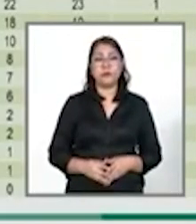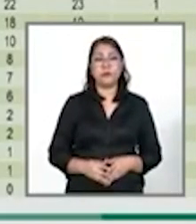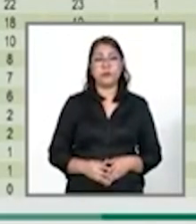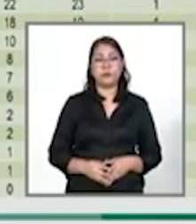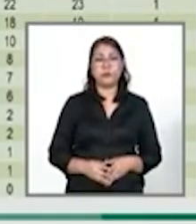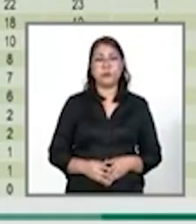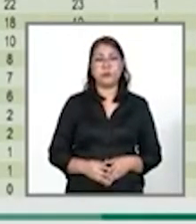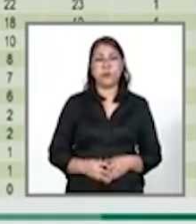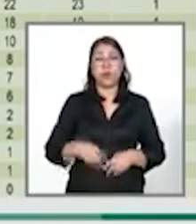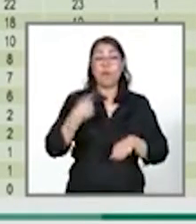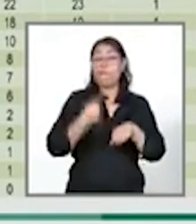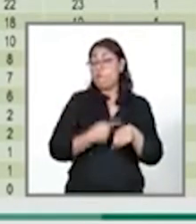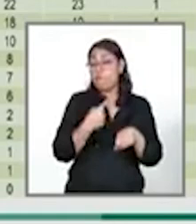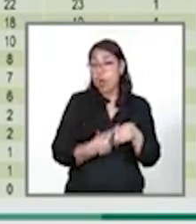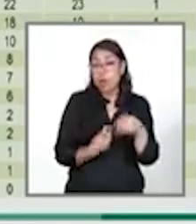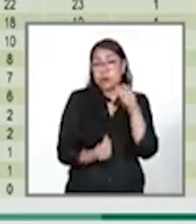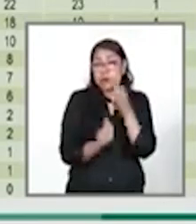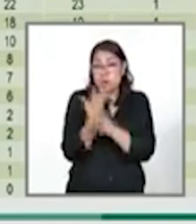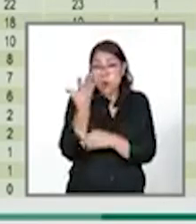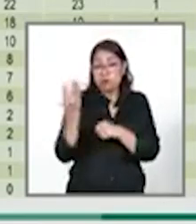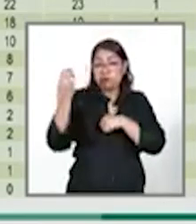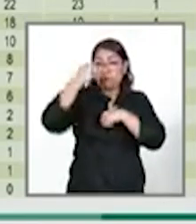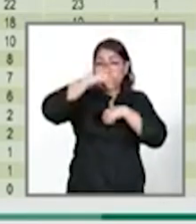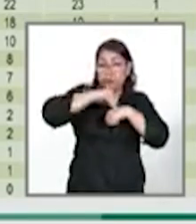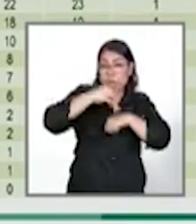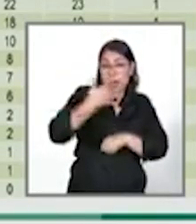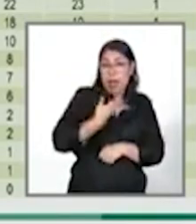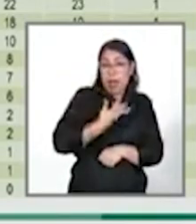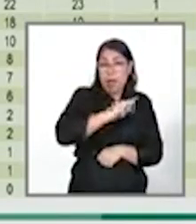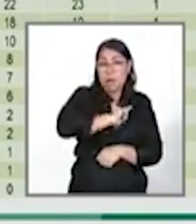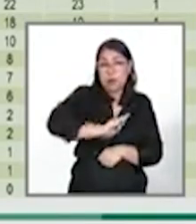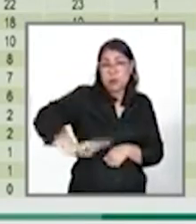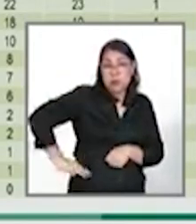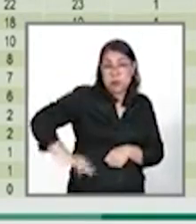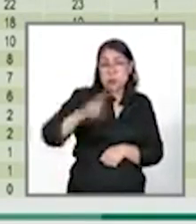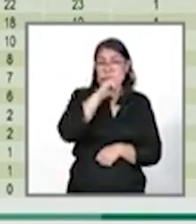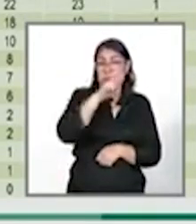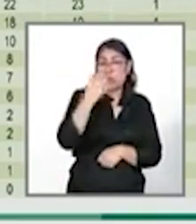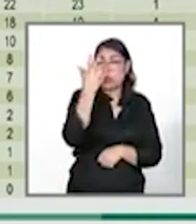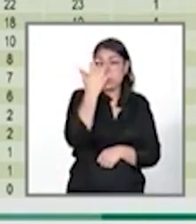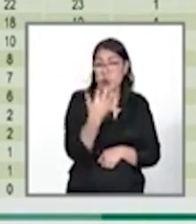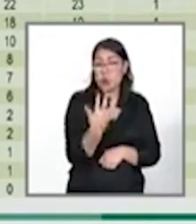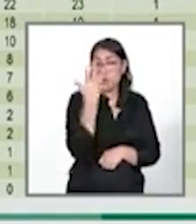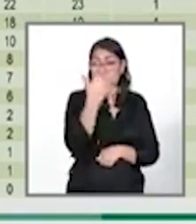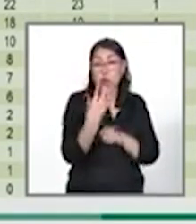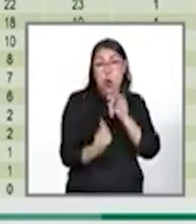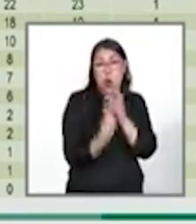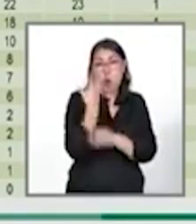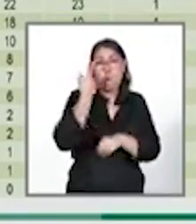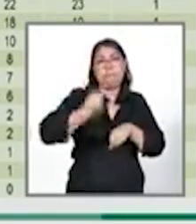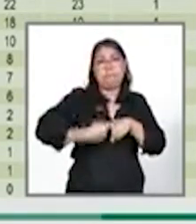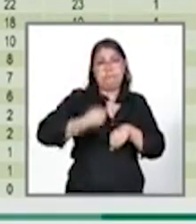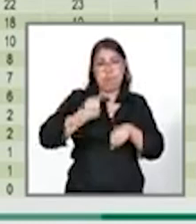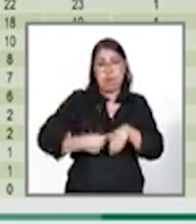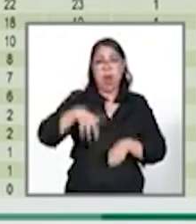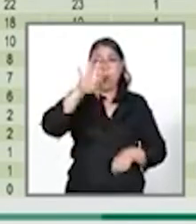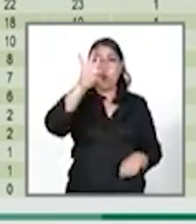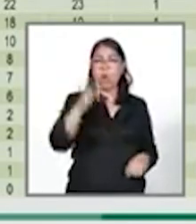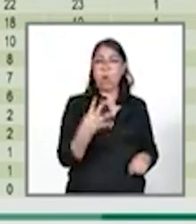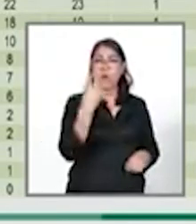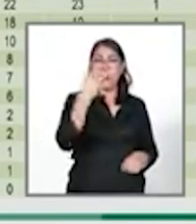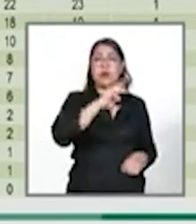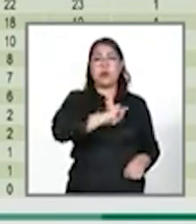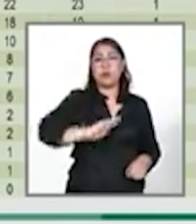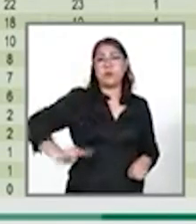Los casos positivos por municipio. Tenemos 155 casos nuevos en